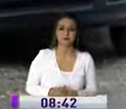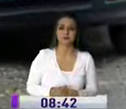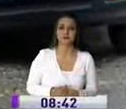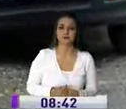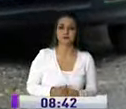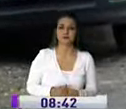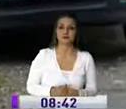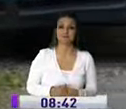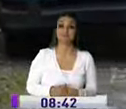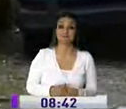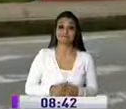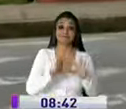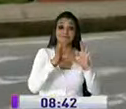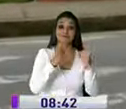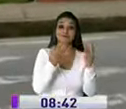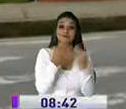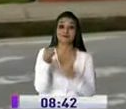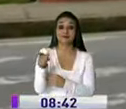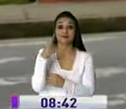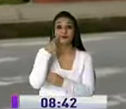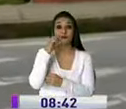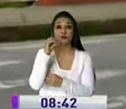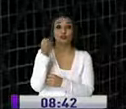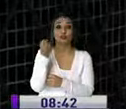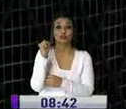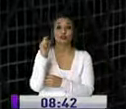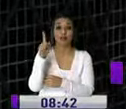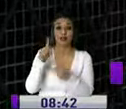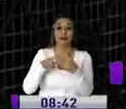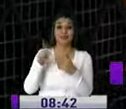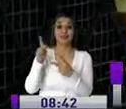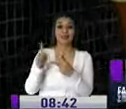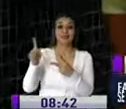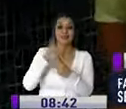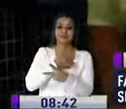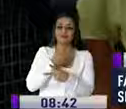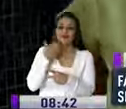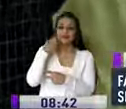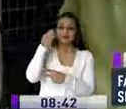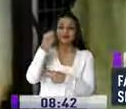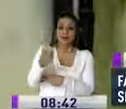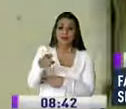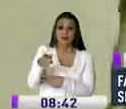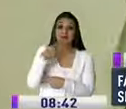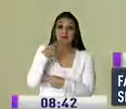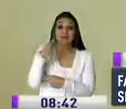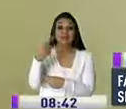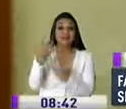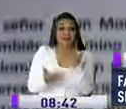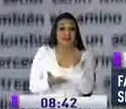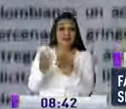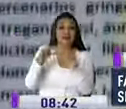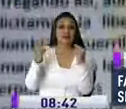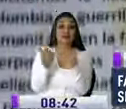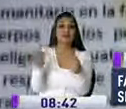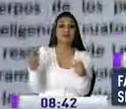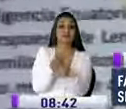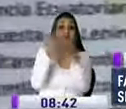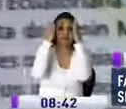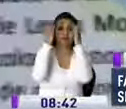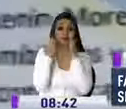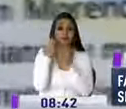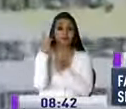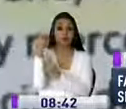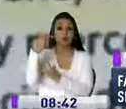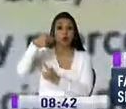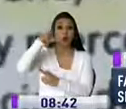La esperanza regresó a las familias de Oscar y Katy tras conocerse un comunicado presuntamente emitido por el grupo subversivo de alias Guacho,